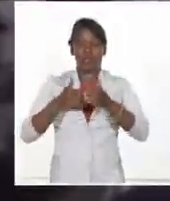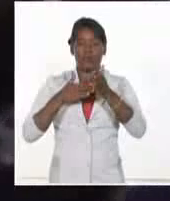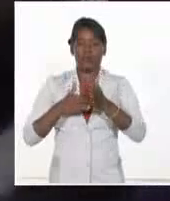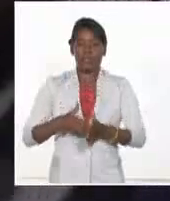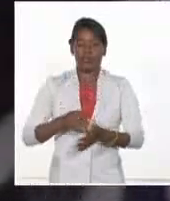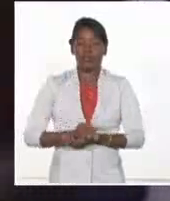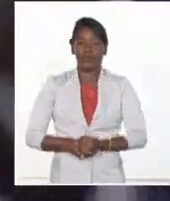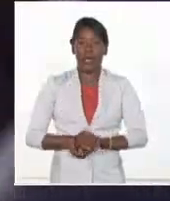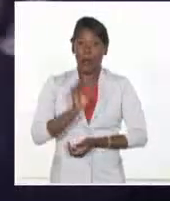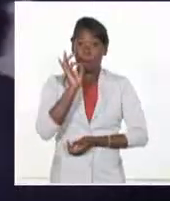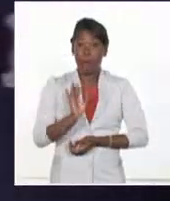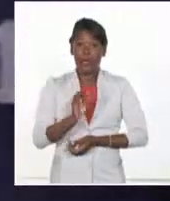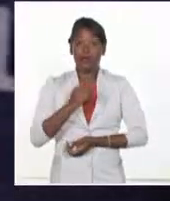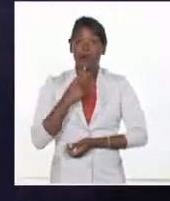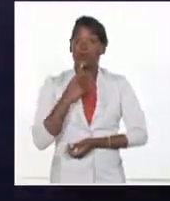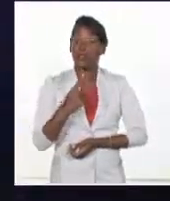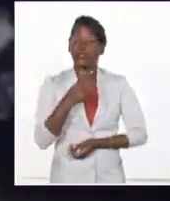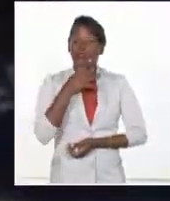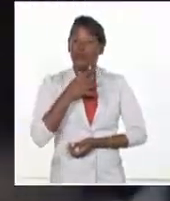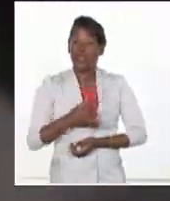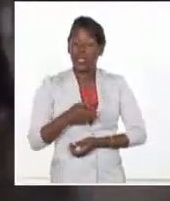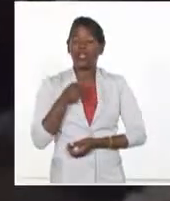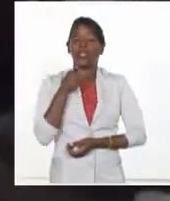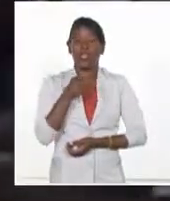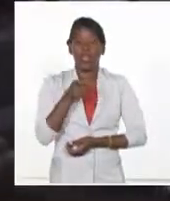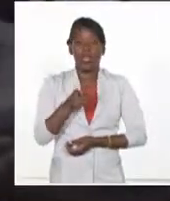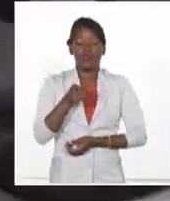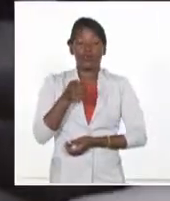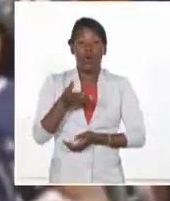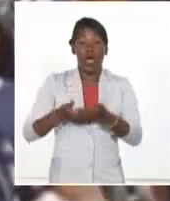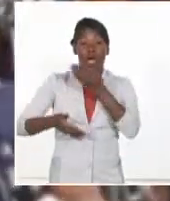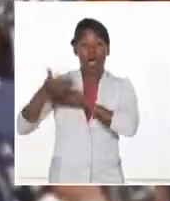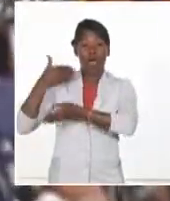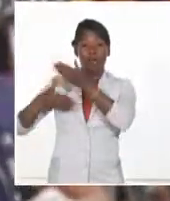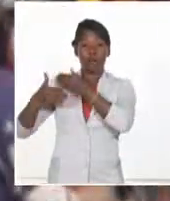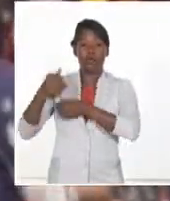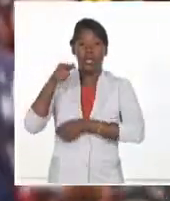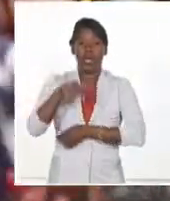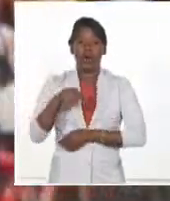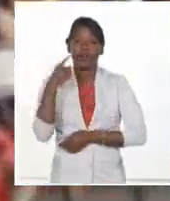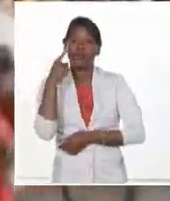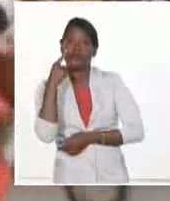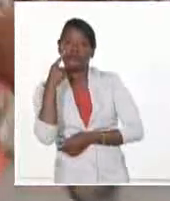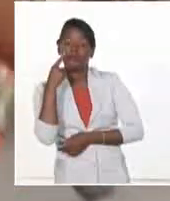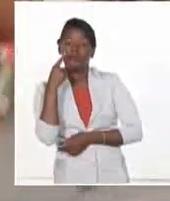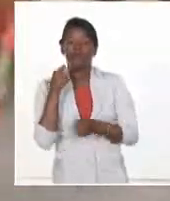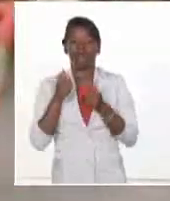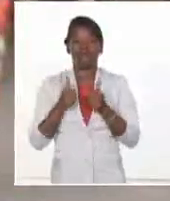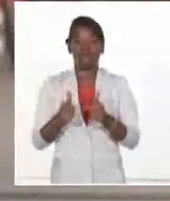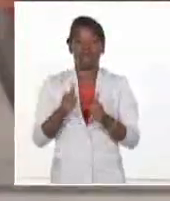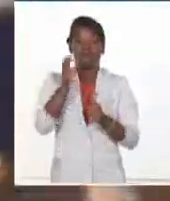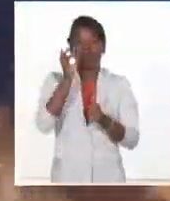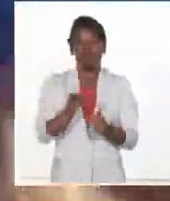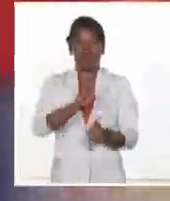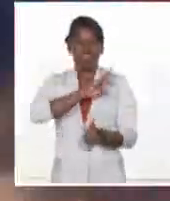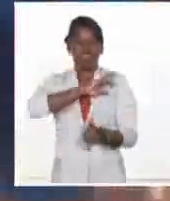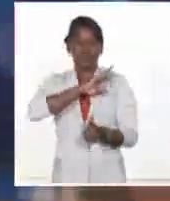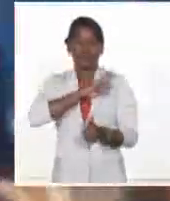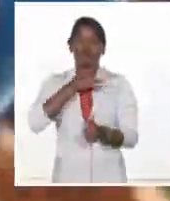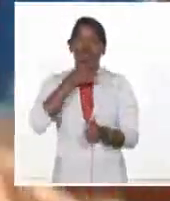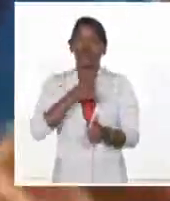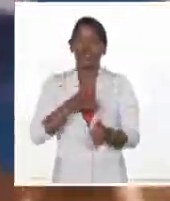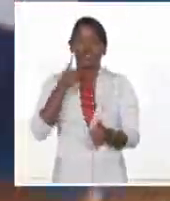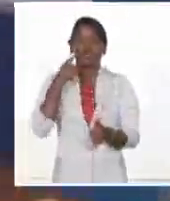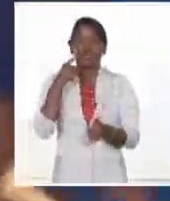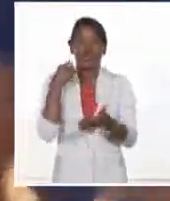trazaron el rumbo de lo que luego fue una verdadera revolución en el deporte, a tal punto que Cuba muy pronto se convirtió en potencia